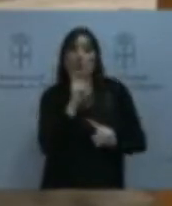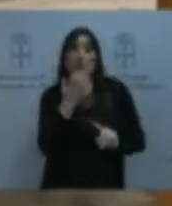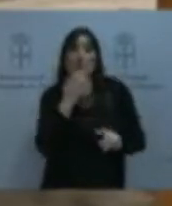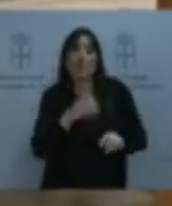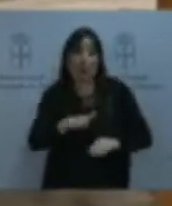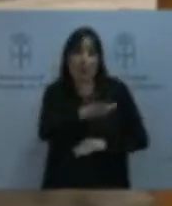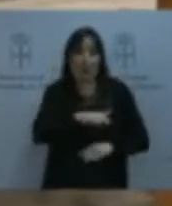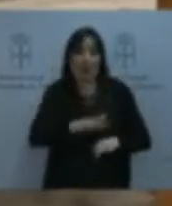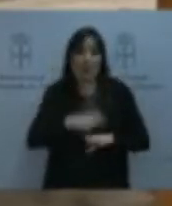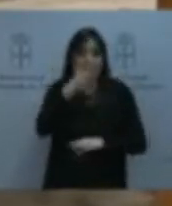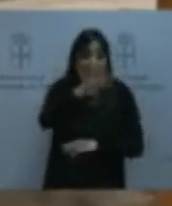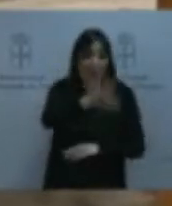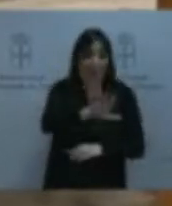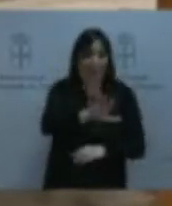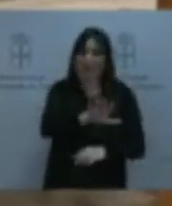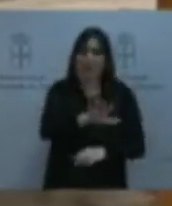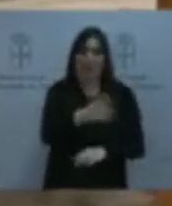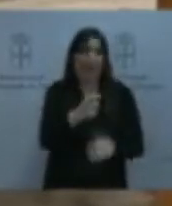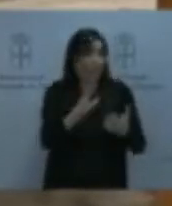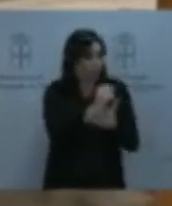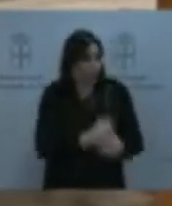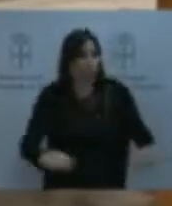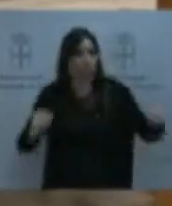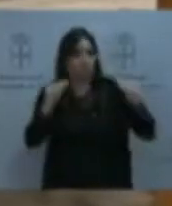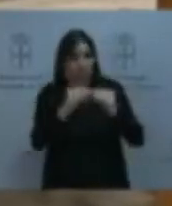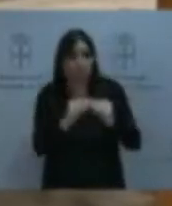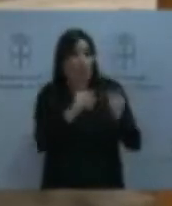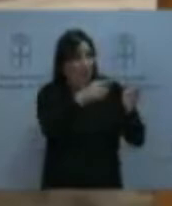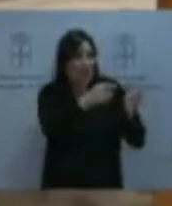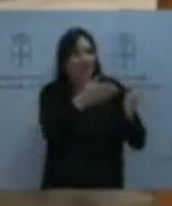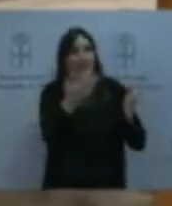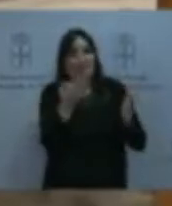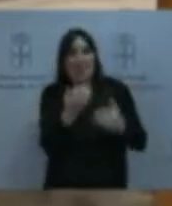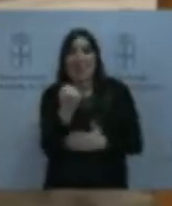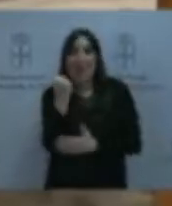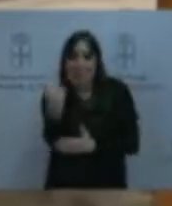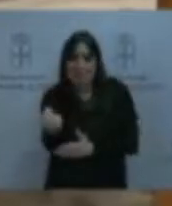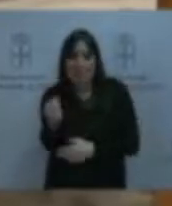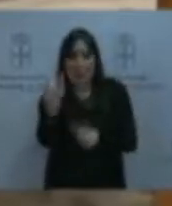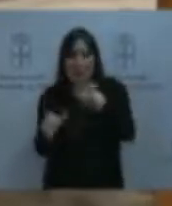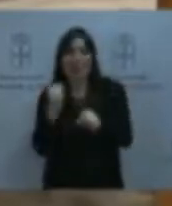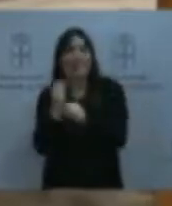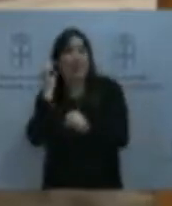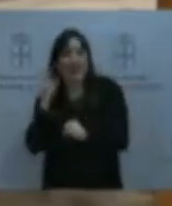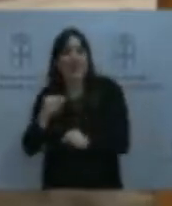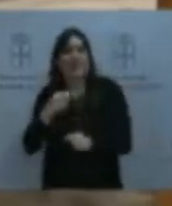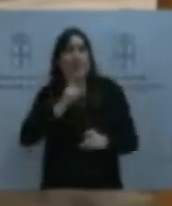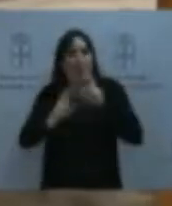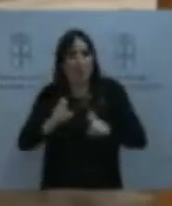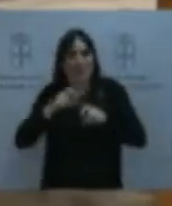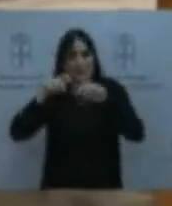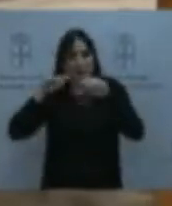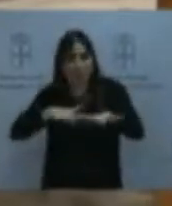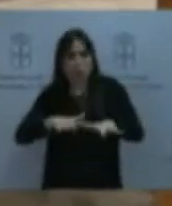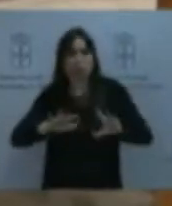del lado de las trabajadoras que hacen huelga, que protestan y defienden de manera ejemplar los derechos de todos y de todas. Por tanto, lo que